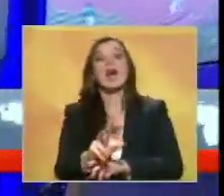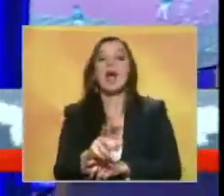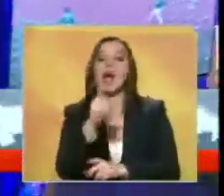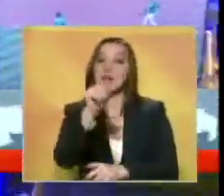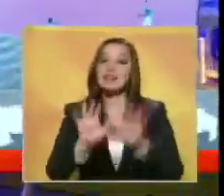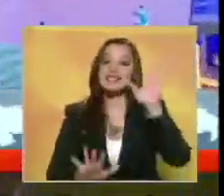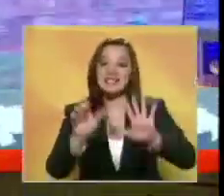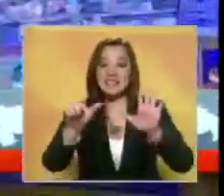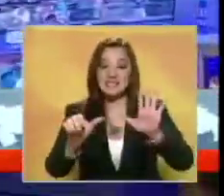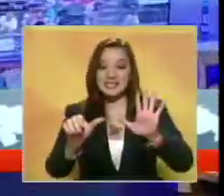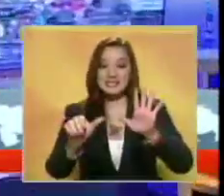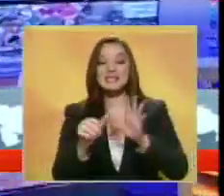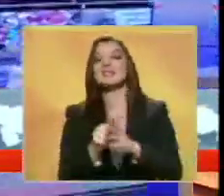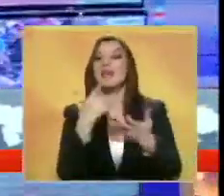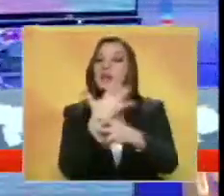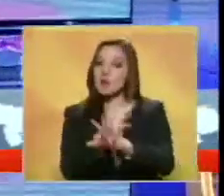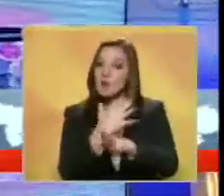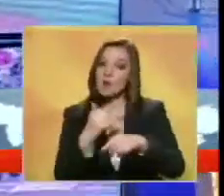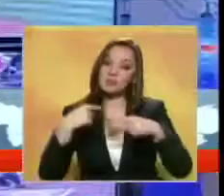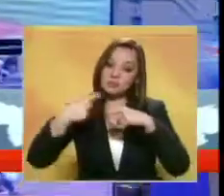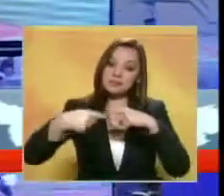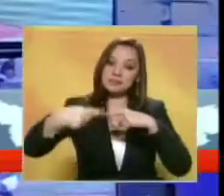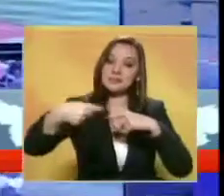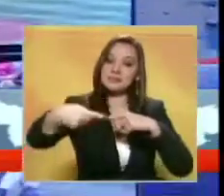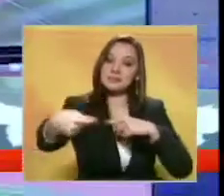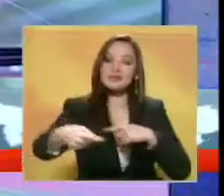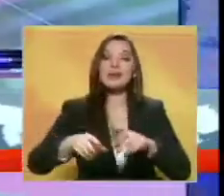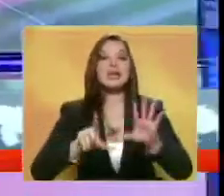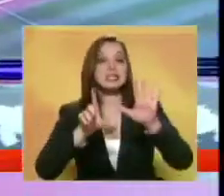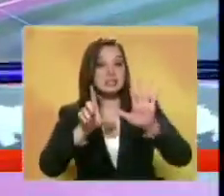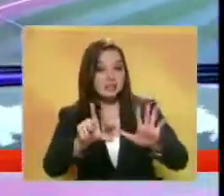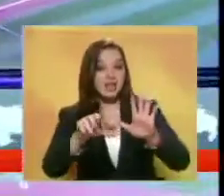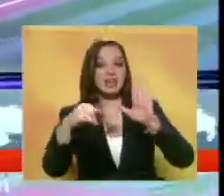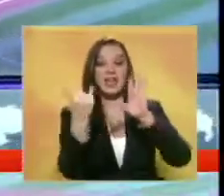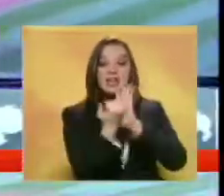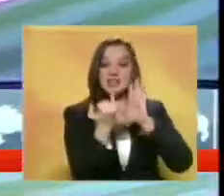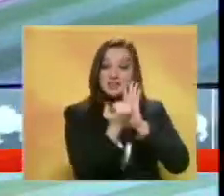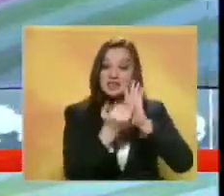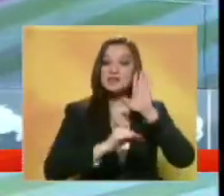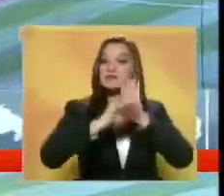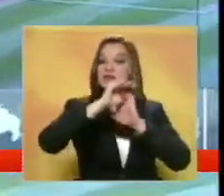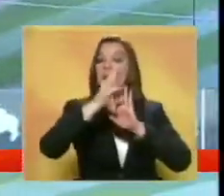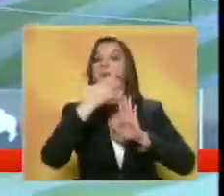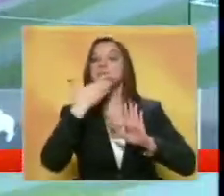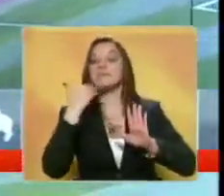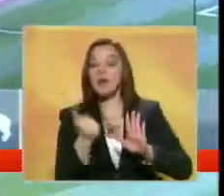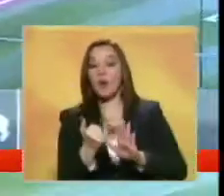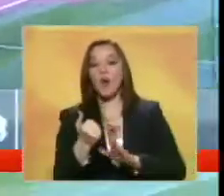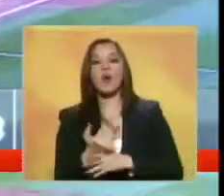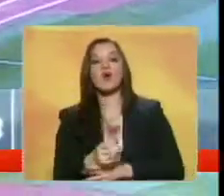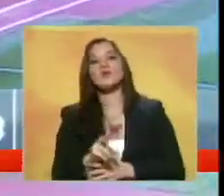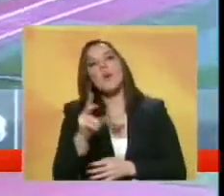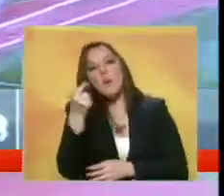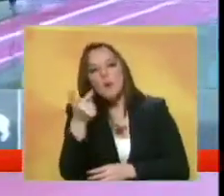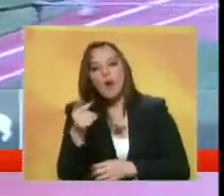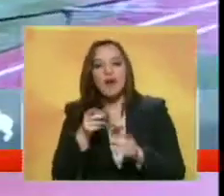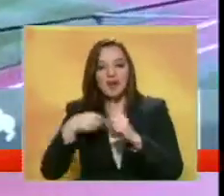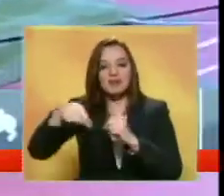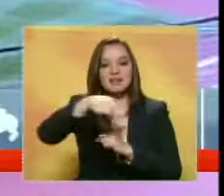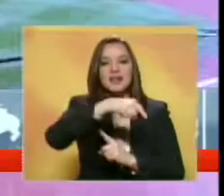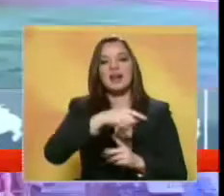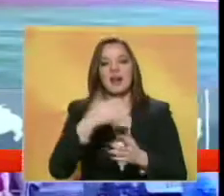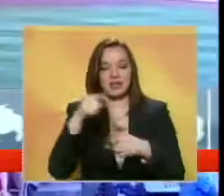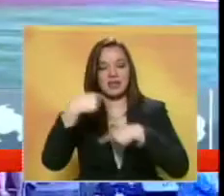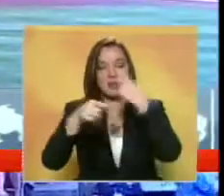lograr 16 juegos consecutivos con 7 o más innings y 2 o menos carreras permitidas. En minutos,